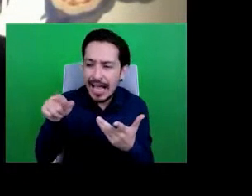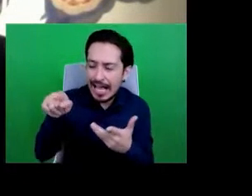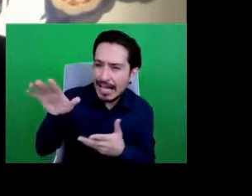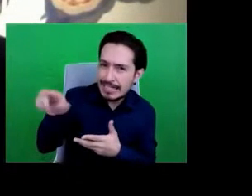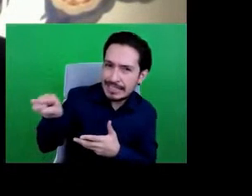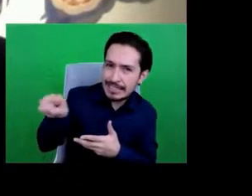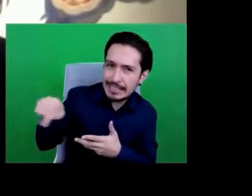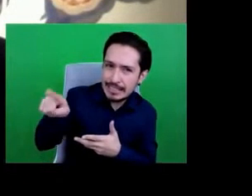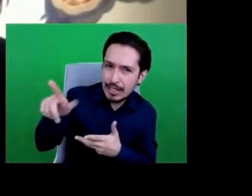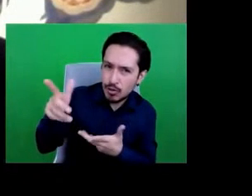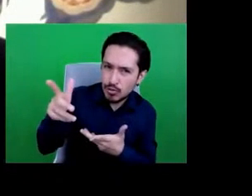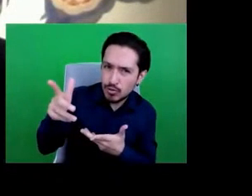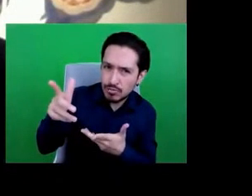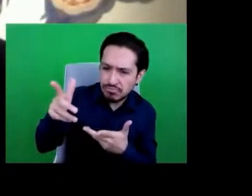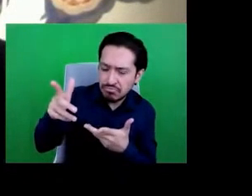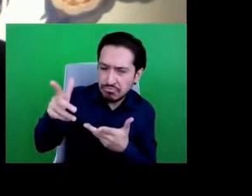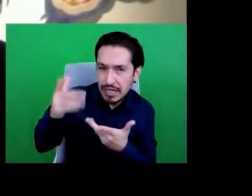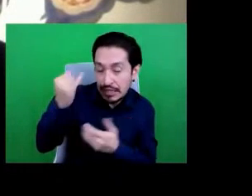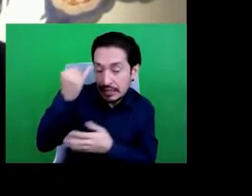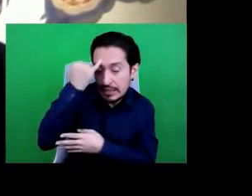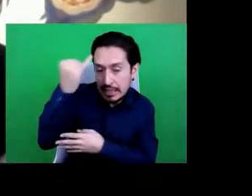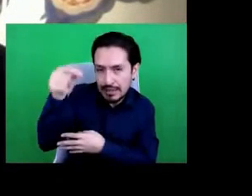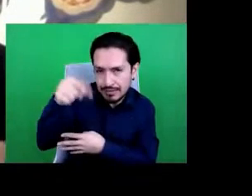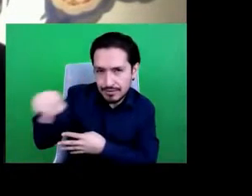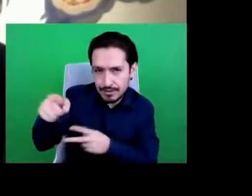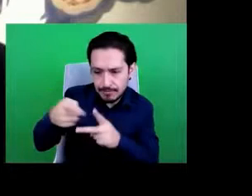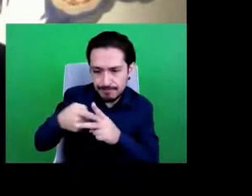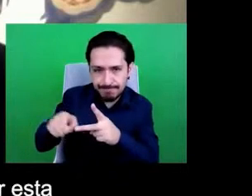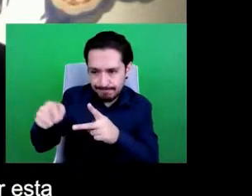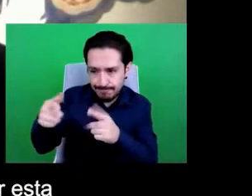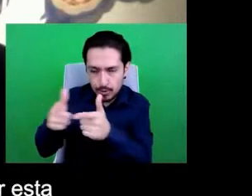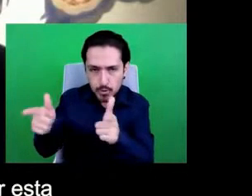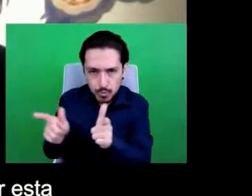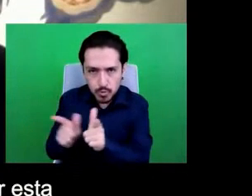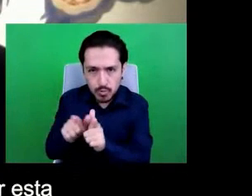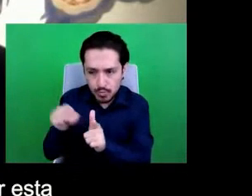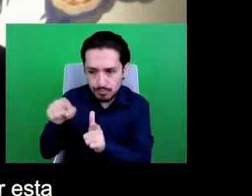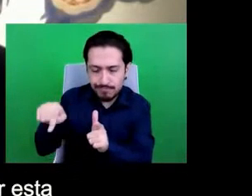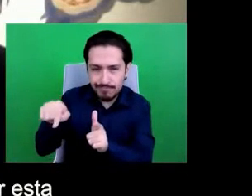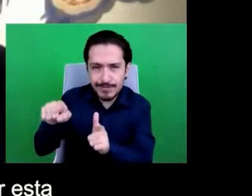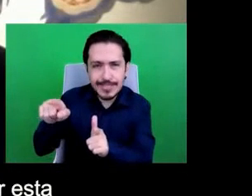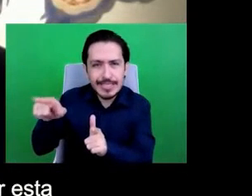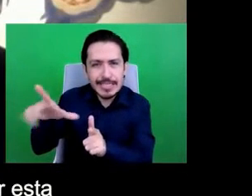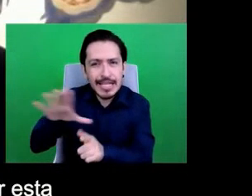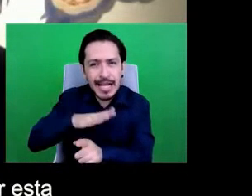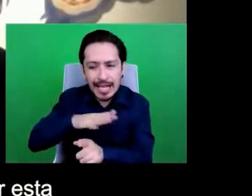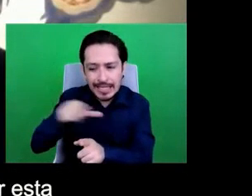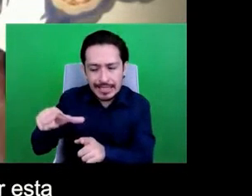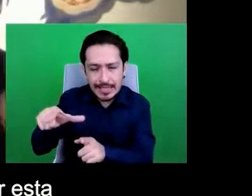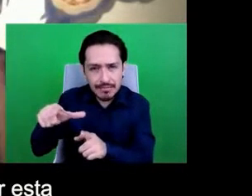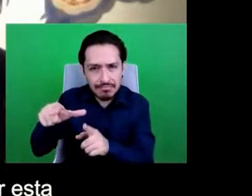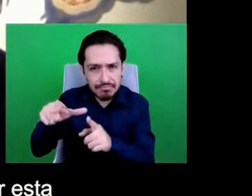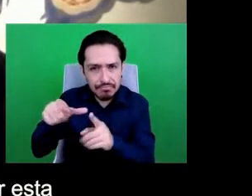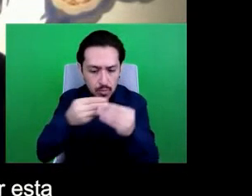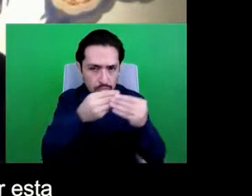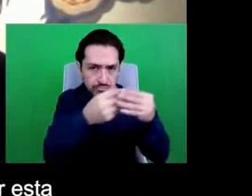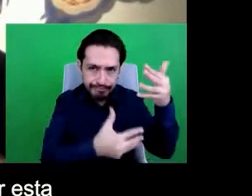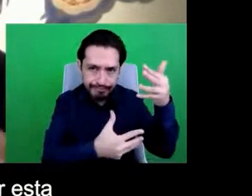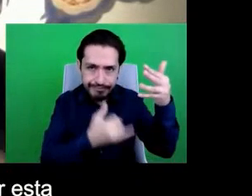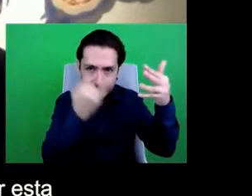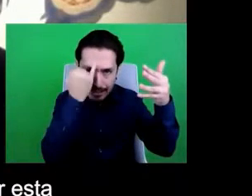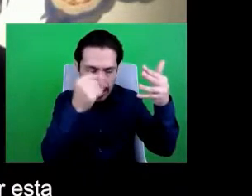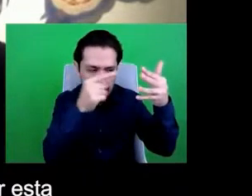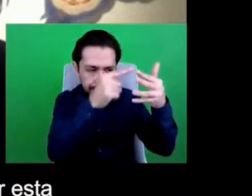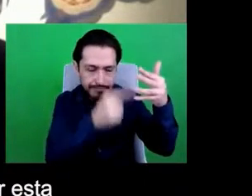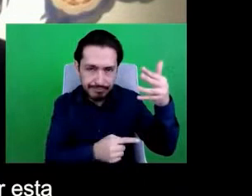uno de los principios, o más bien, hay 10 principios a los que se tienen que adherir estas ciudades. Uno